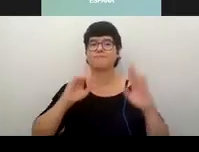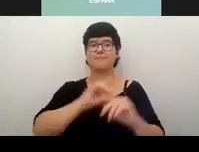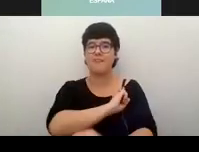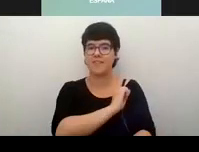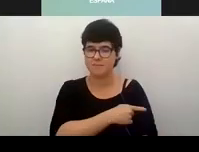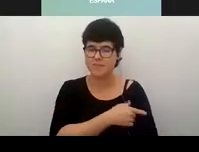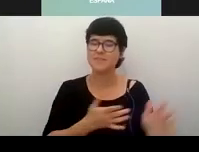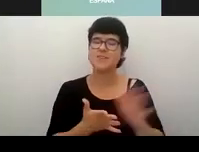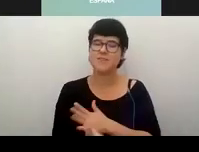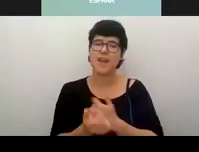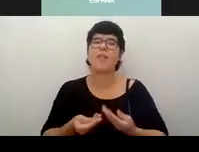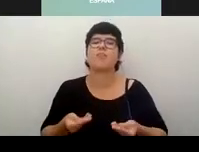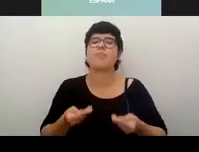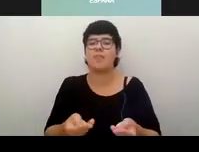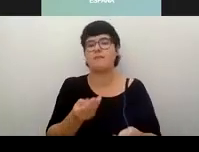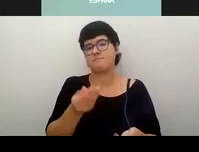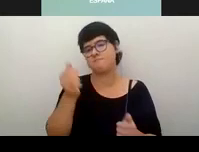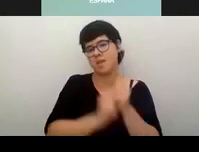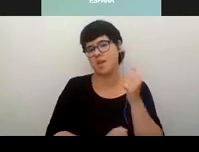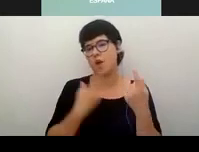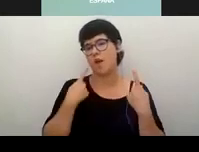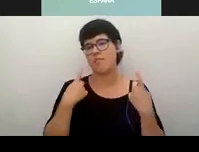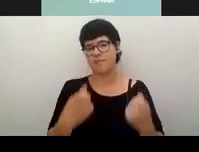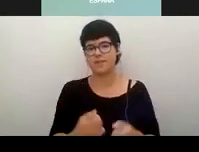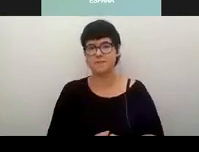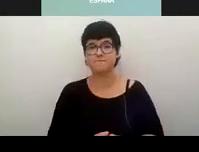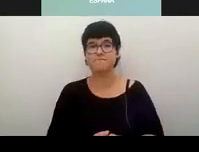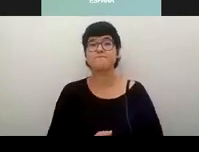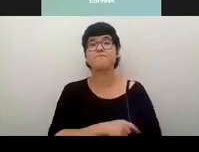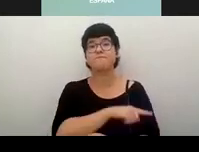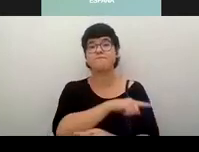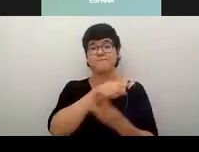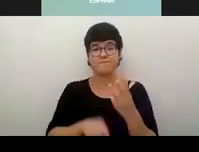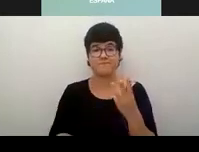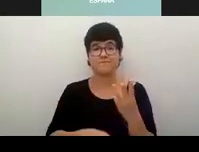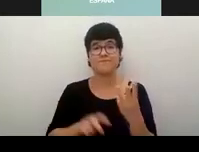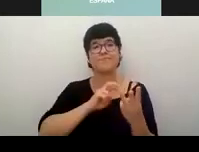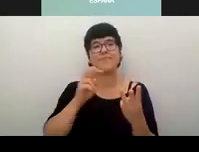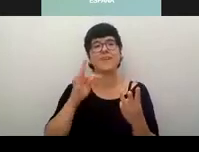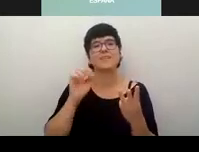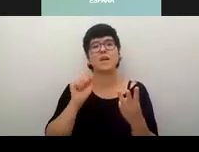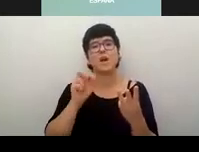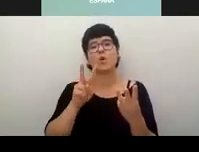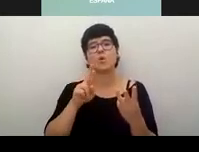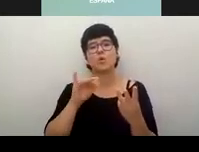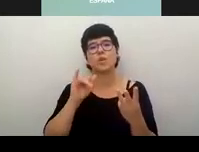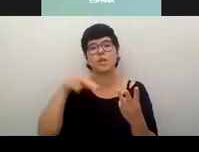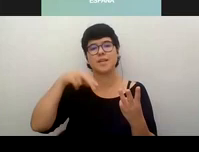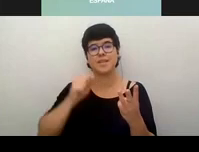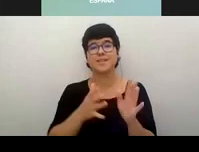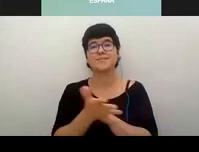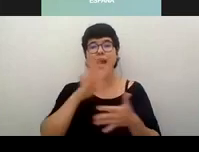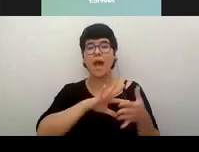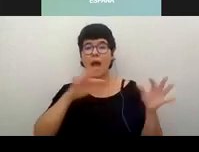adecuada. Y tenemos 3 elementos diferenciadores en esta fase, que son la taurina. La taurina es un aminoácido precursor del GABA. El